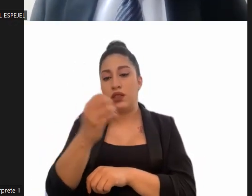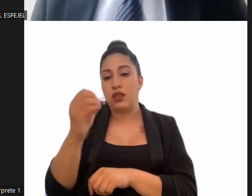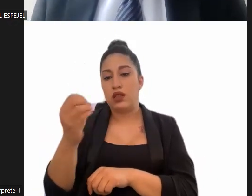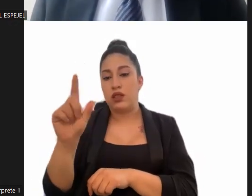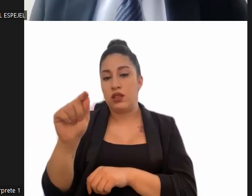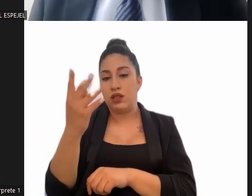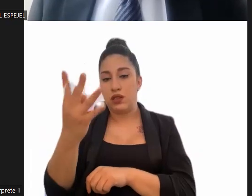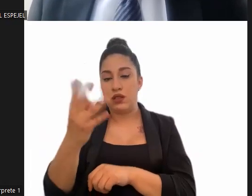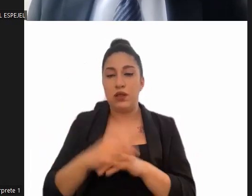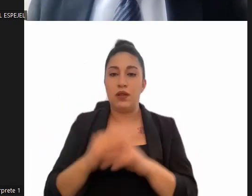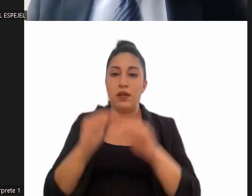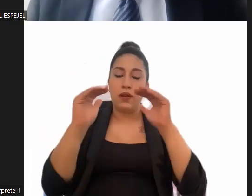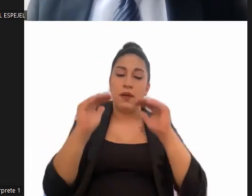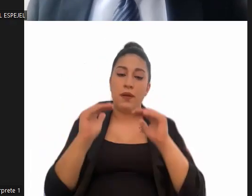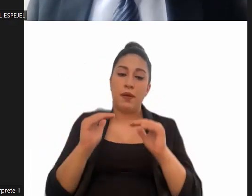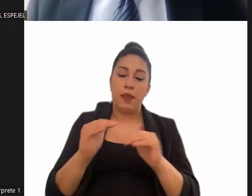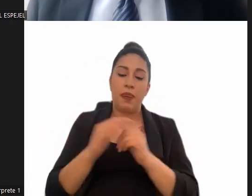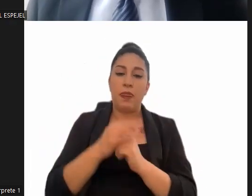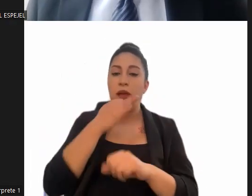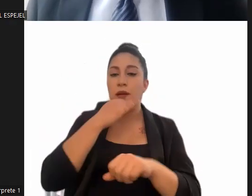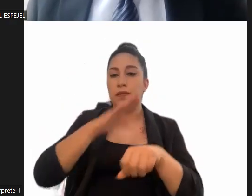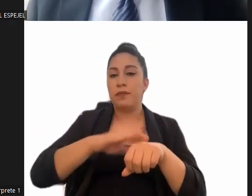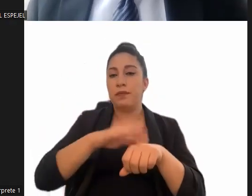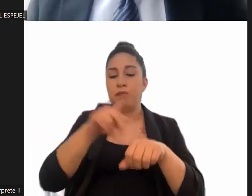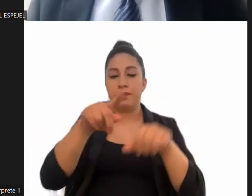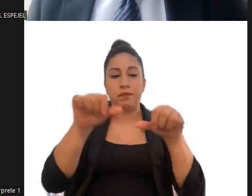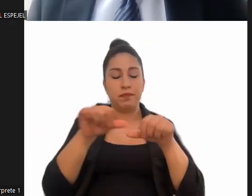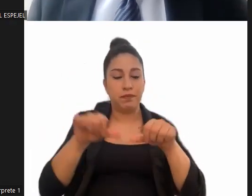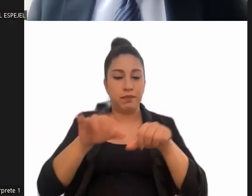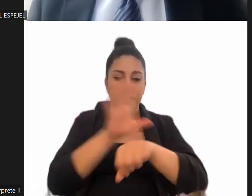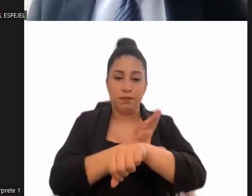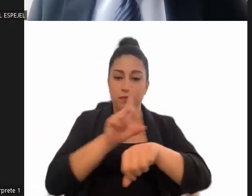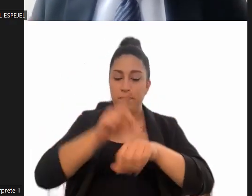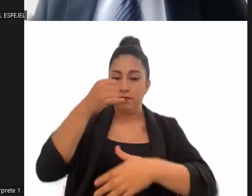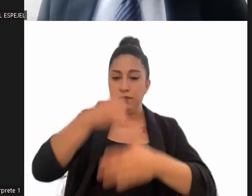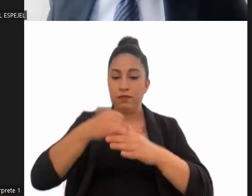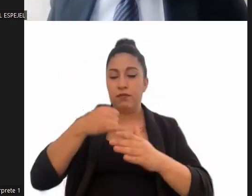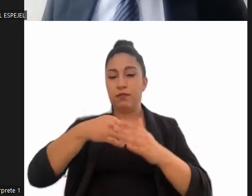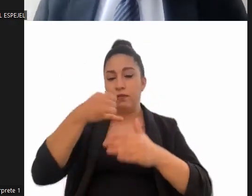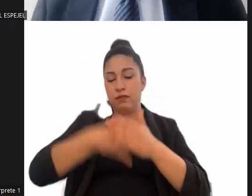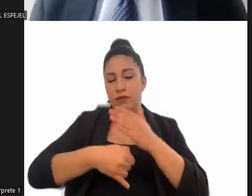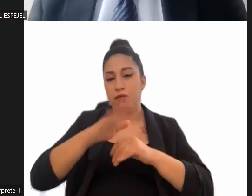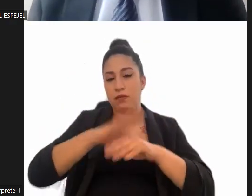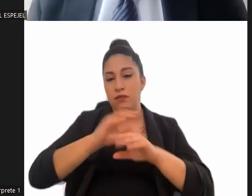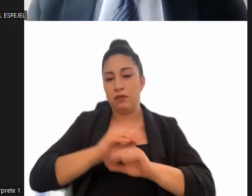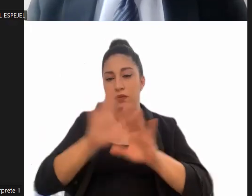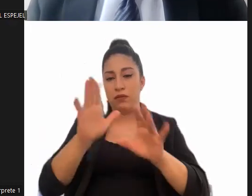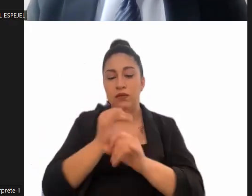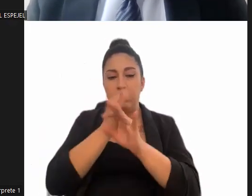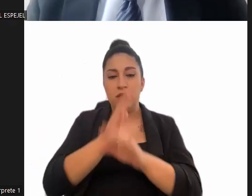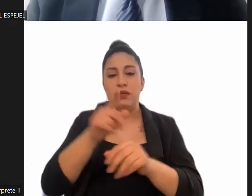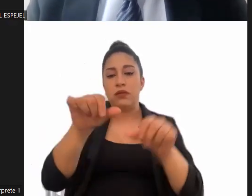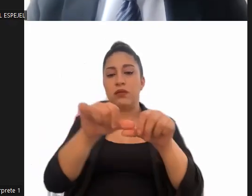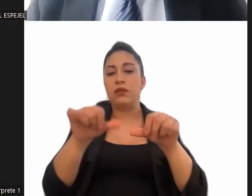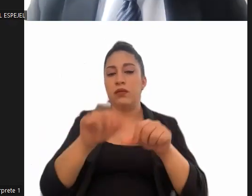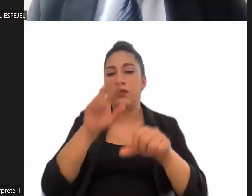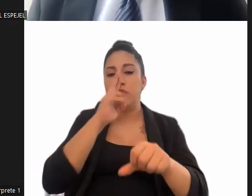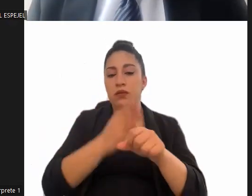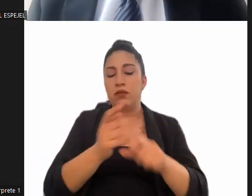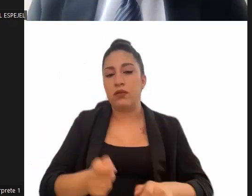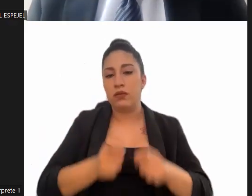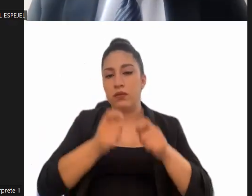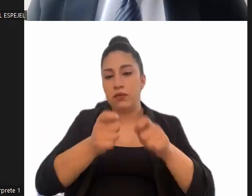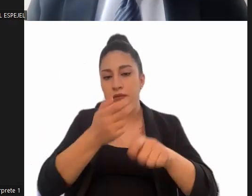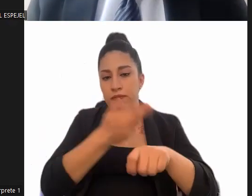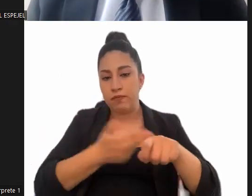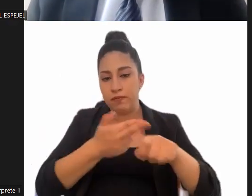09-207-5422-00174. Segundo, se instruye a la Unidad de Transparencia a través de la Secretaría Ejecutiva en Funciones notificar al órgano de control interno del Congreso de la Ciudad de México